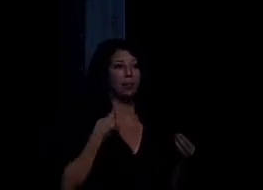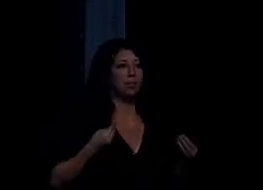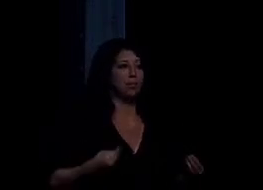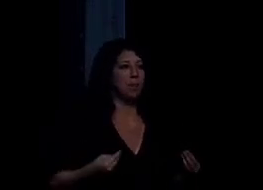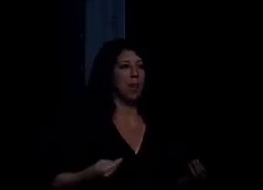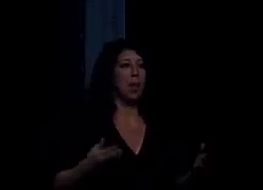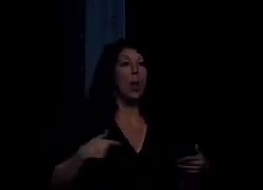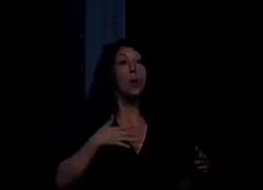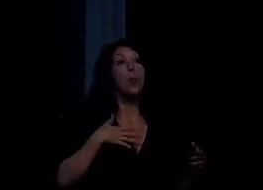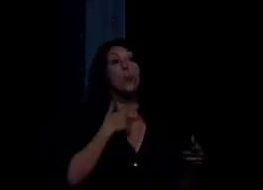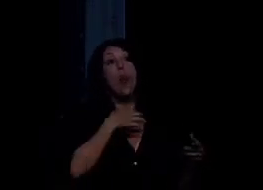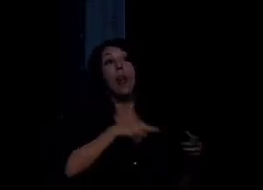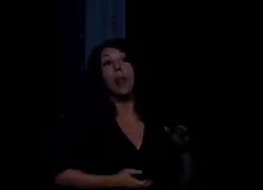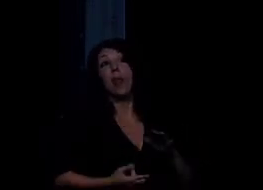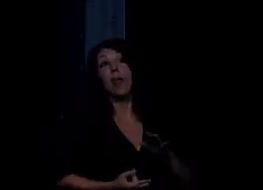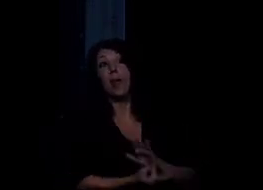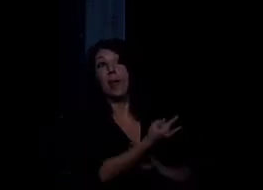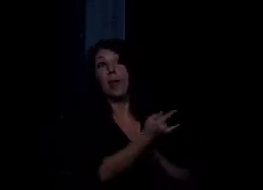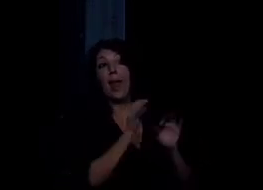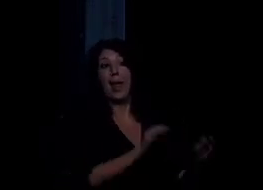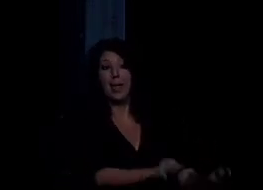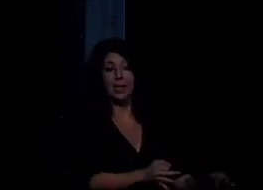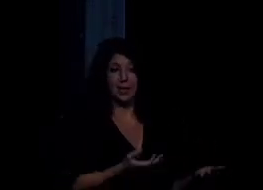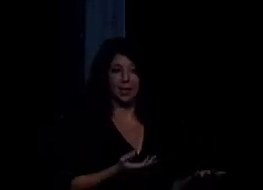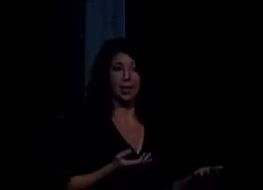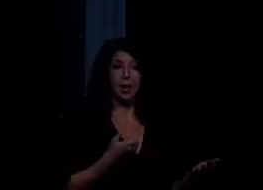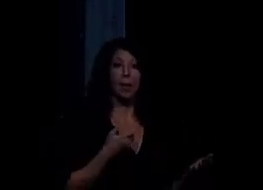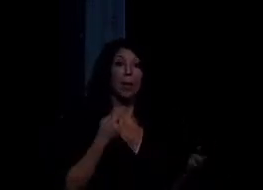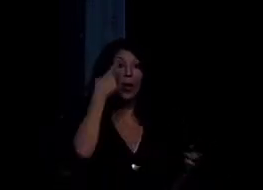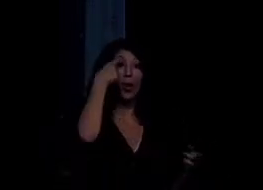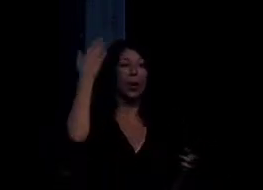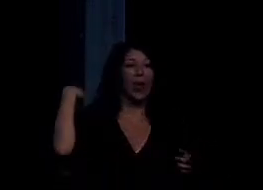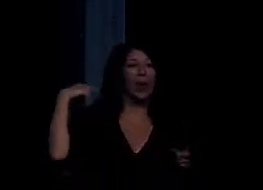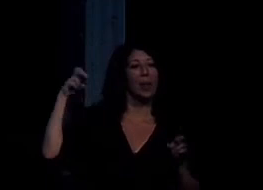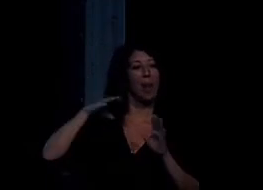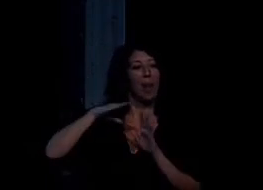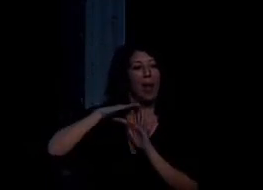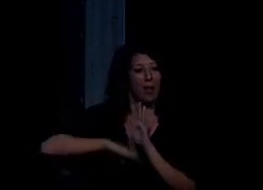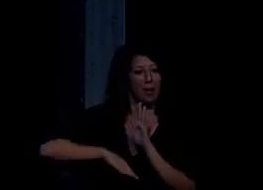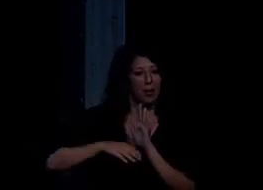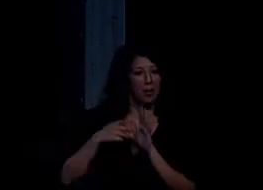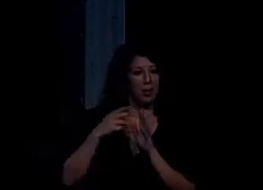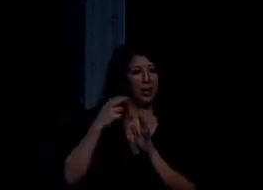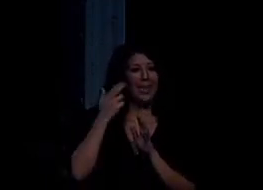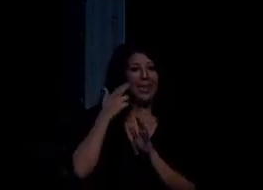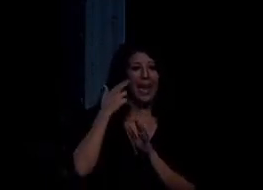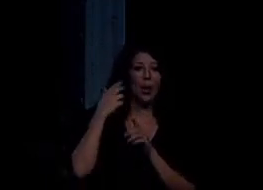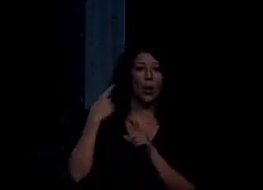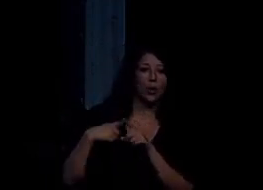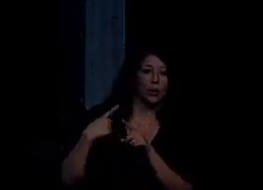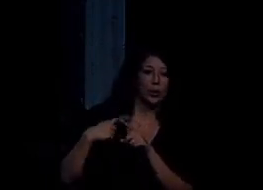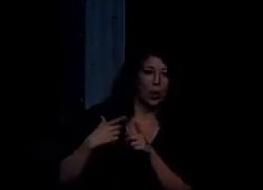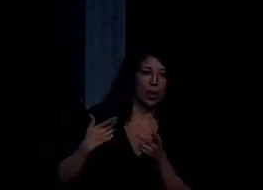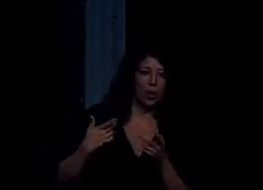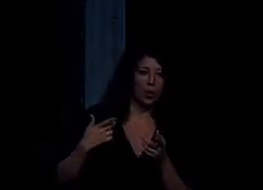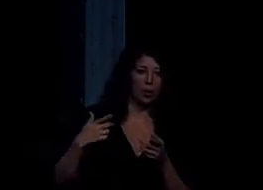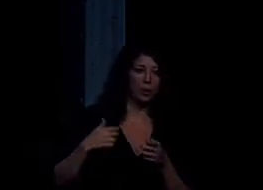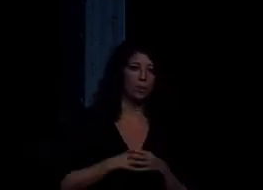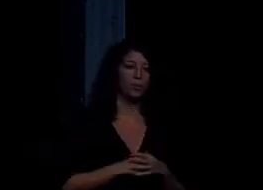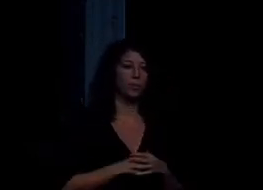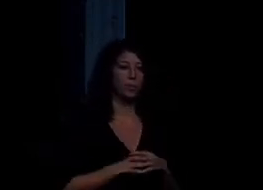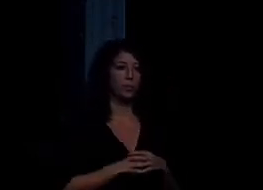creer que les puede ocurrir algo, pero que, sin embargo, entran en contacto con la disciplina del terror sexual. Vale, yo parto de la base de que no hay